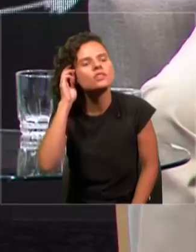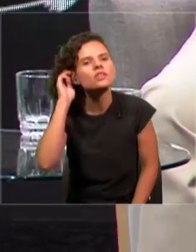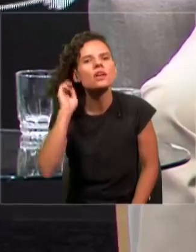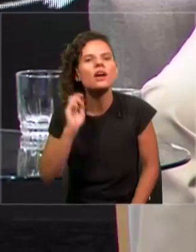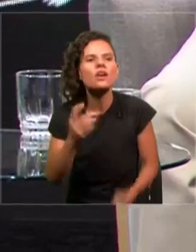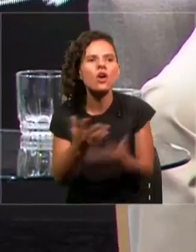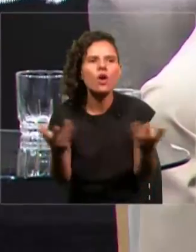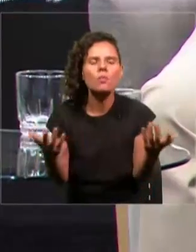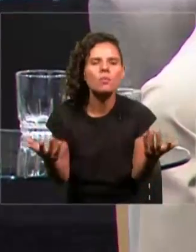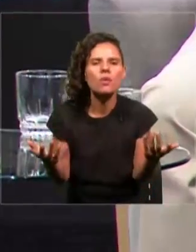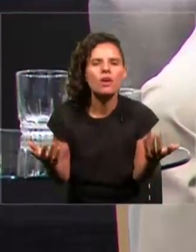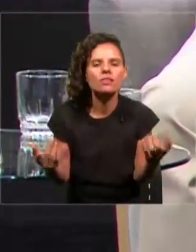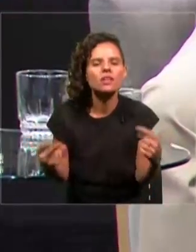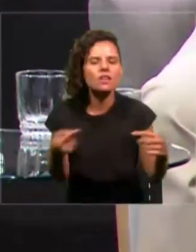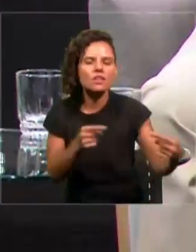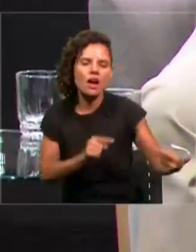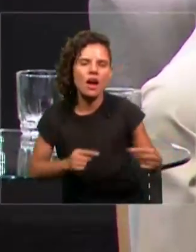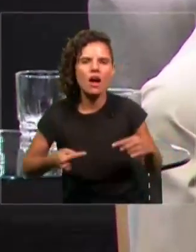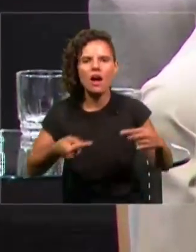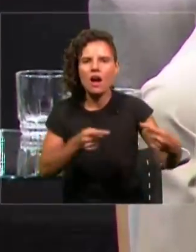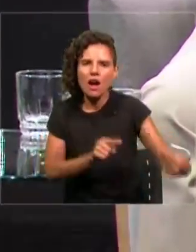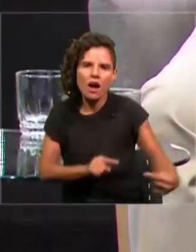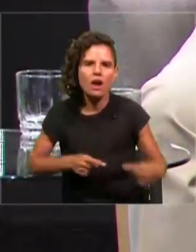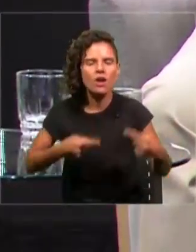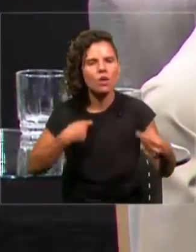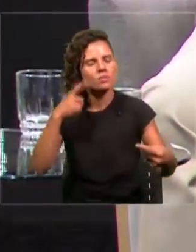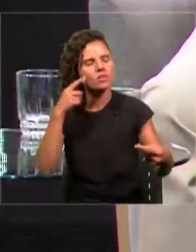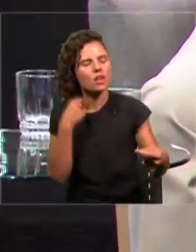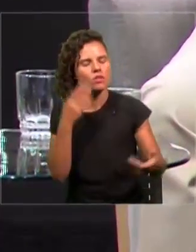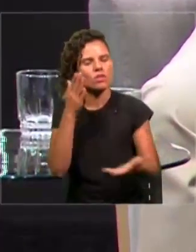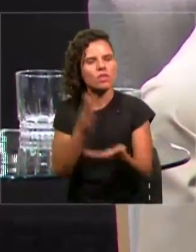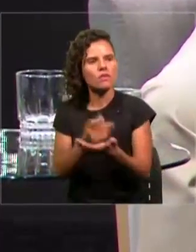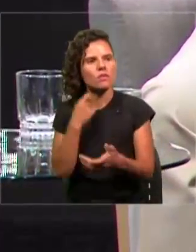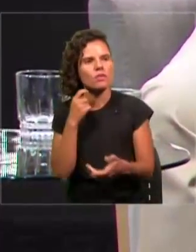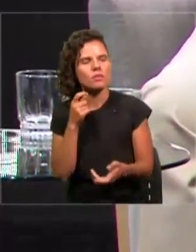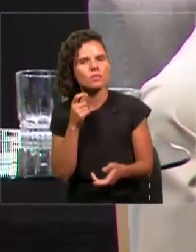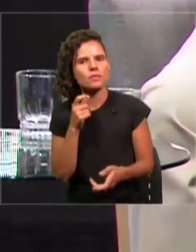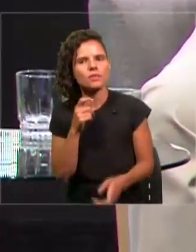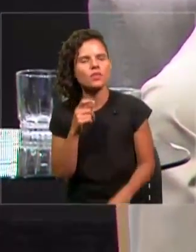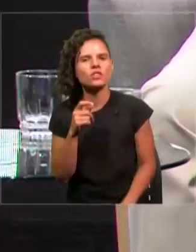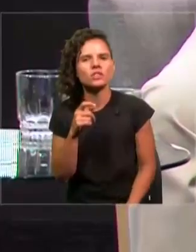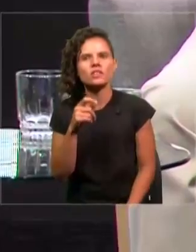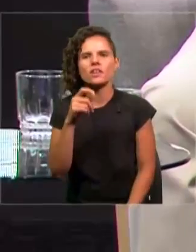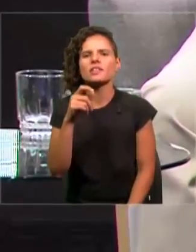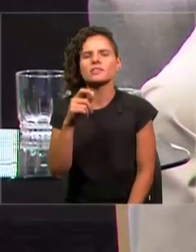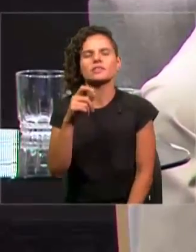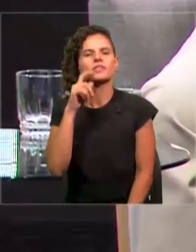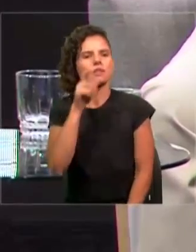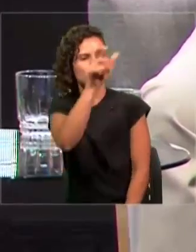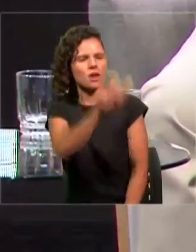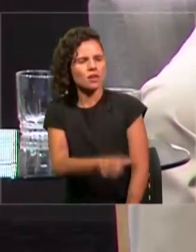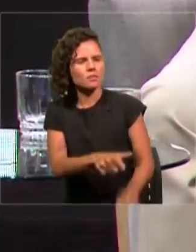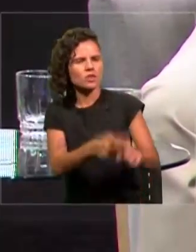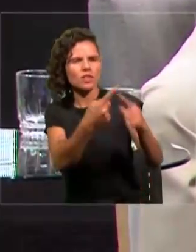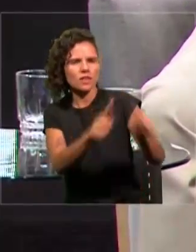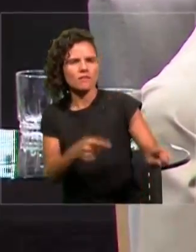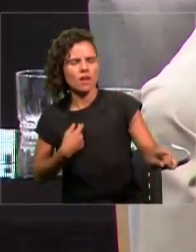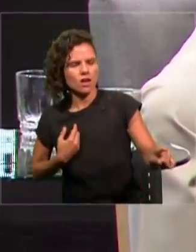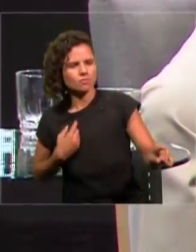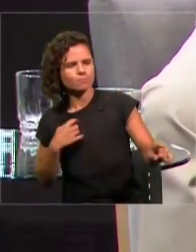pero entendiendo también el diálogo como un valorar al otro. O sea, porque nos pasa incluso a